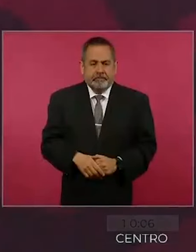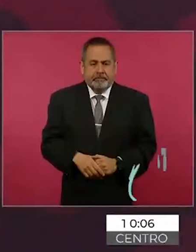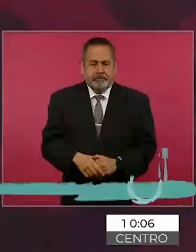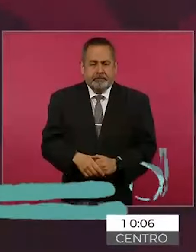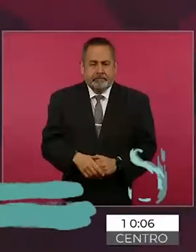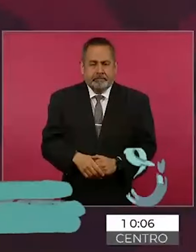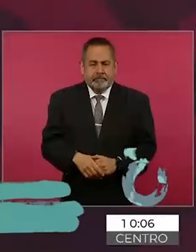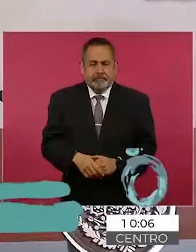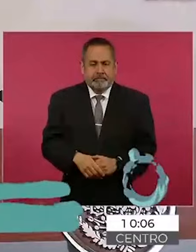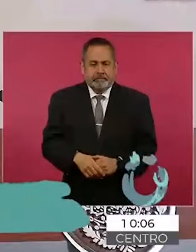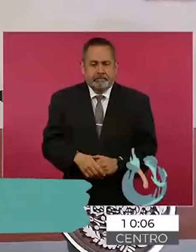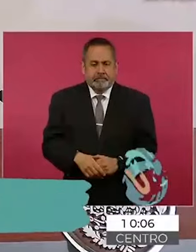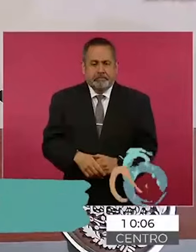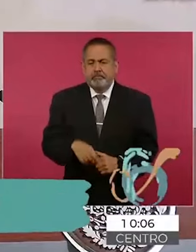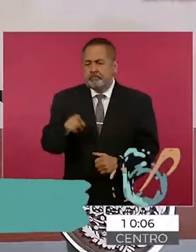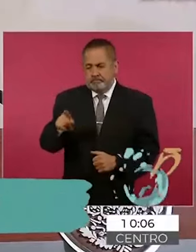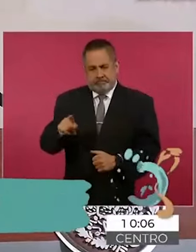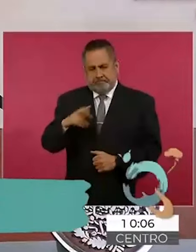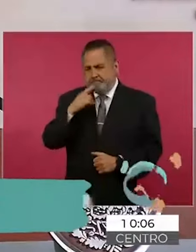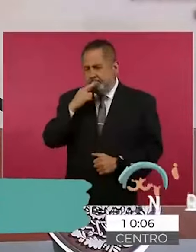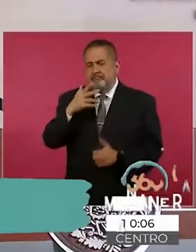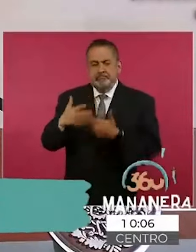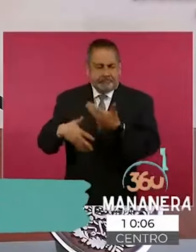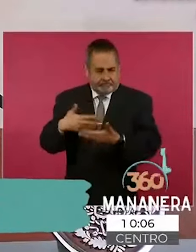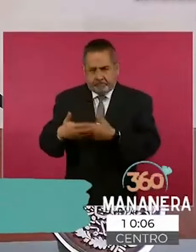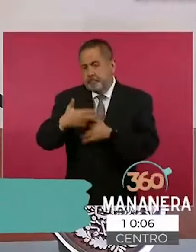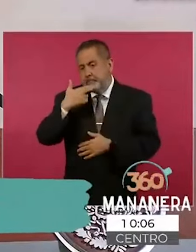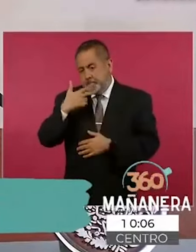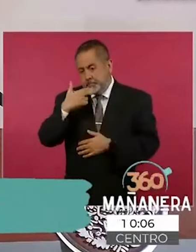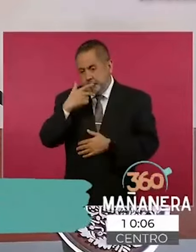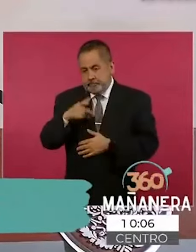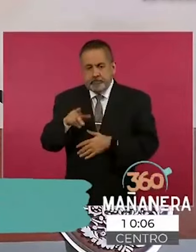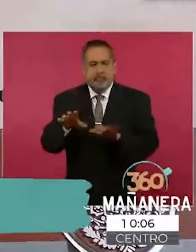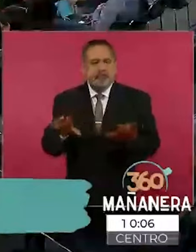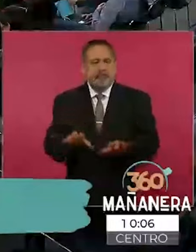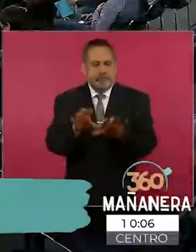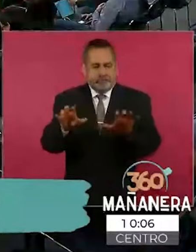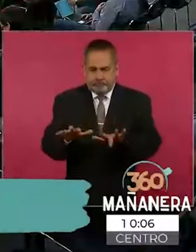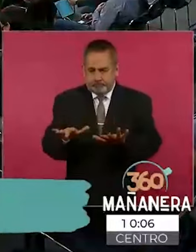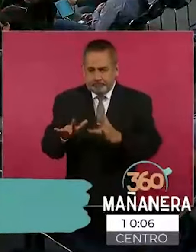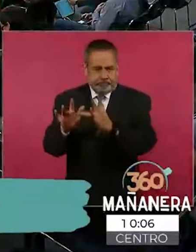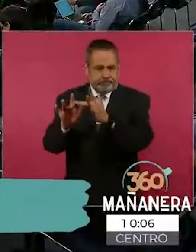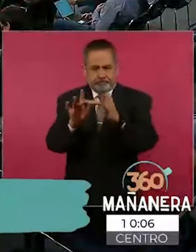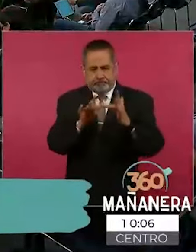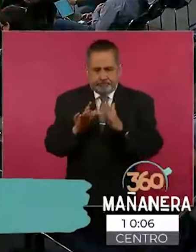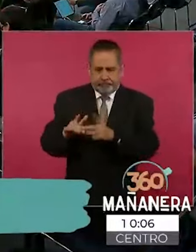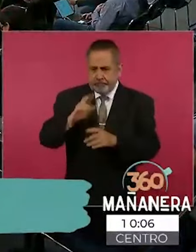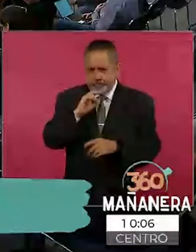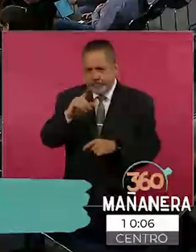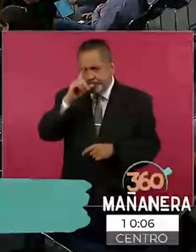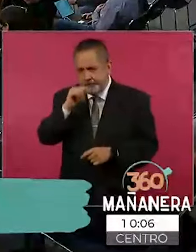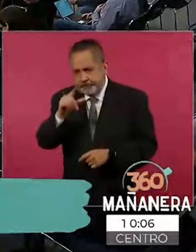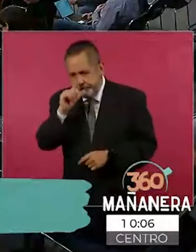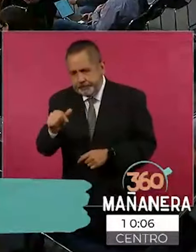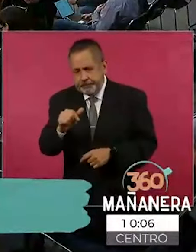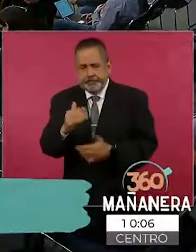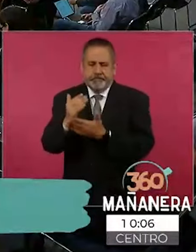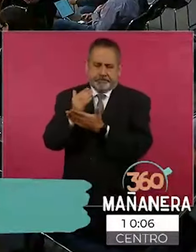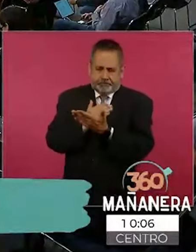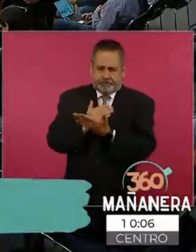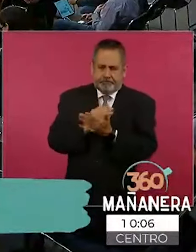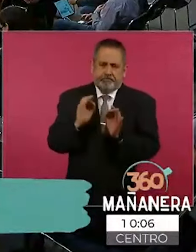arriba ya funciona mejor todo el sistema de cómputo para que no falle